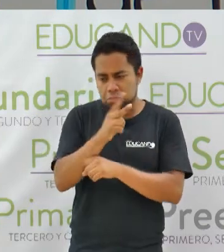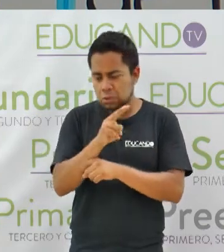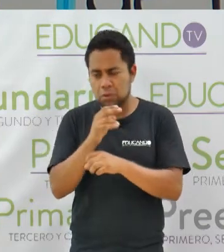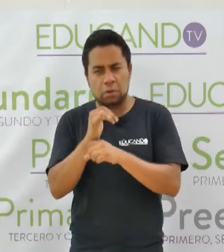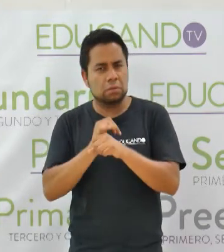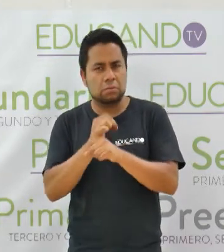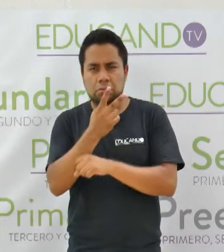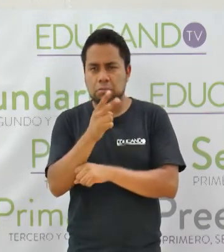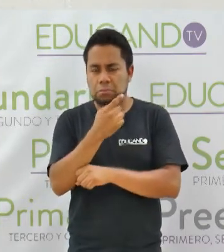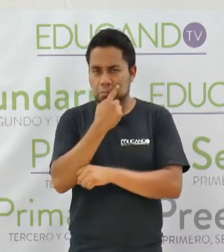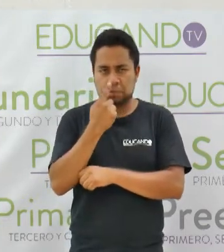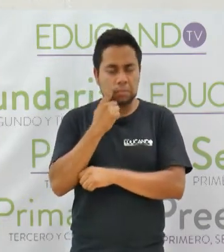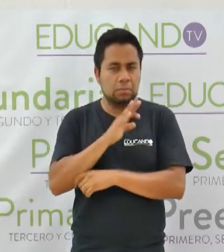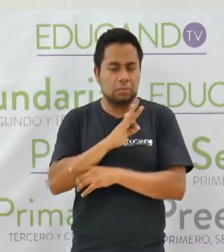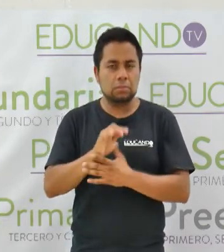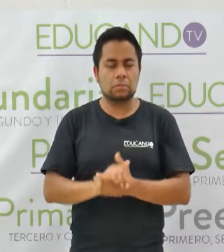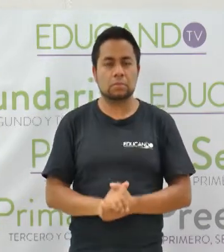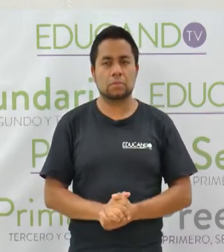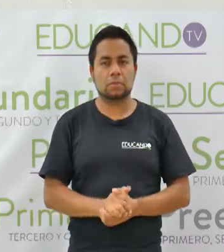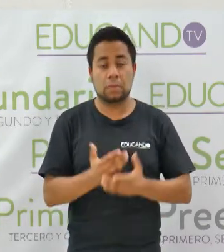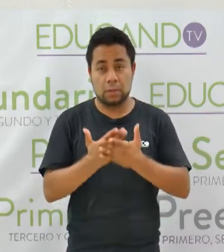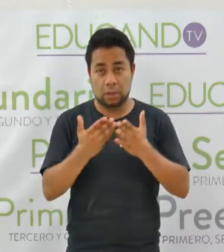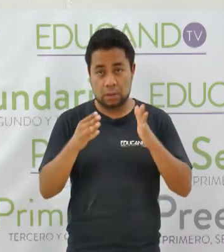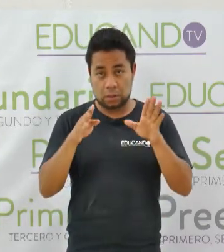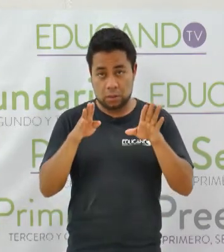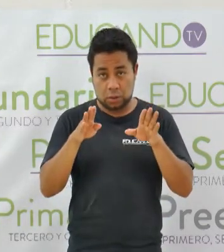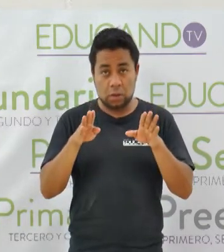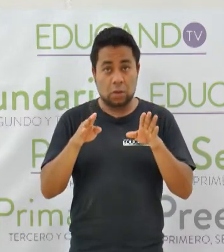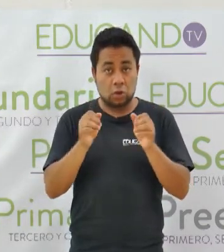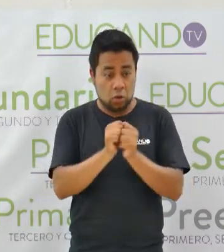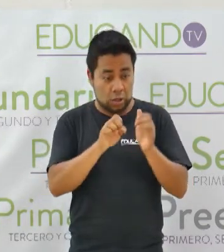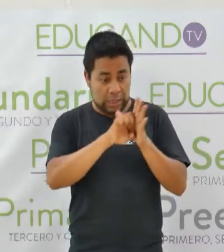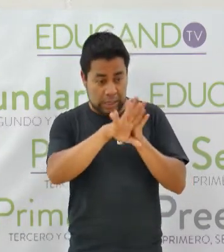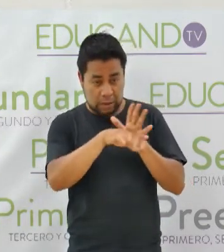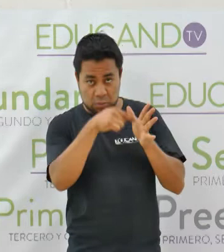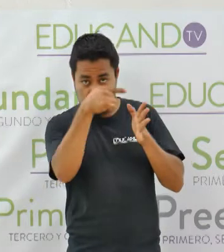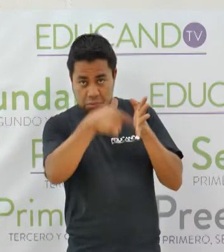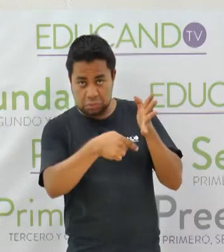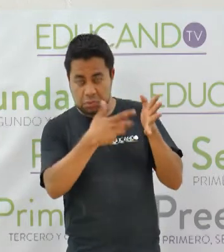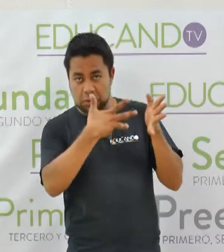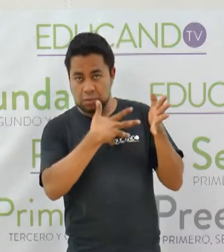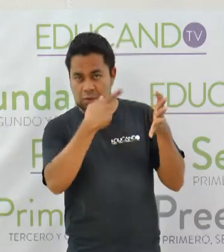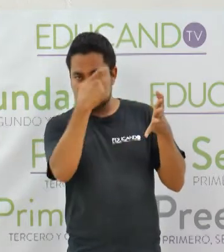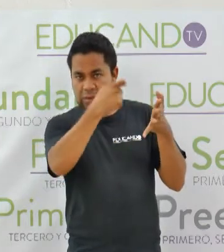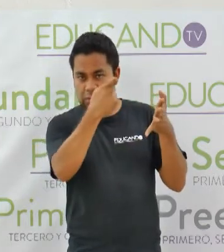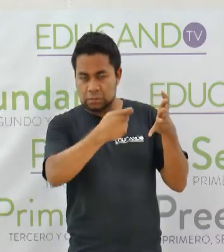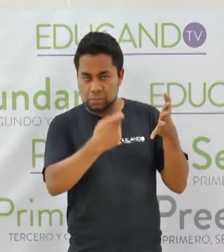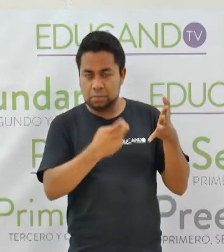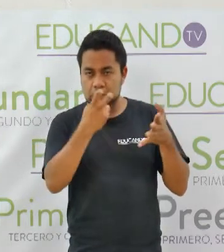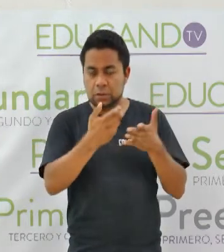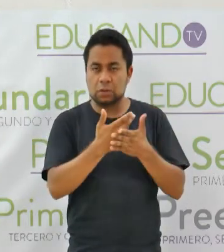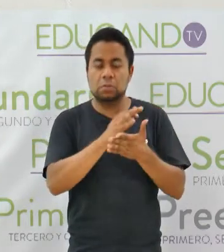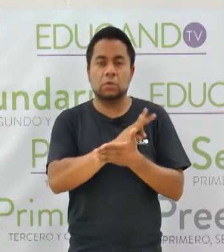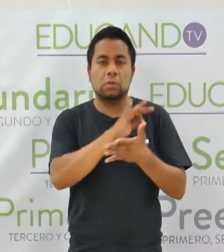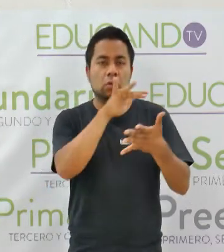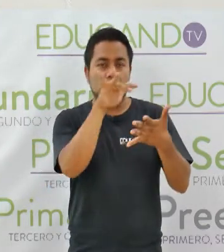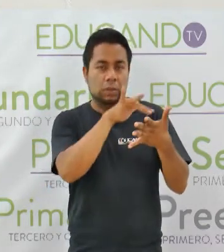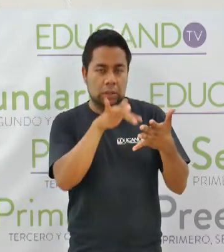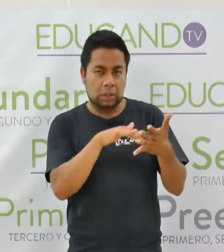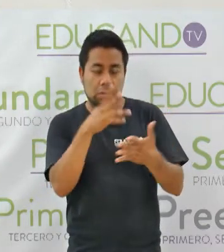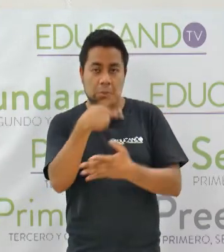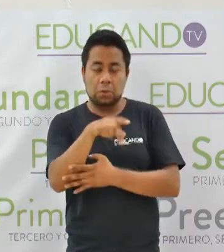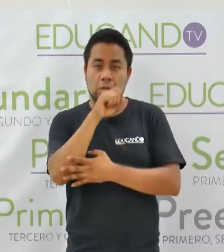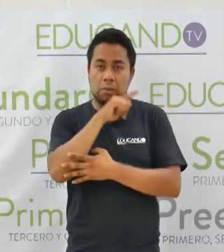dichas investigaciones. Vamos ahora con los ejemplos que tenemos acá, y estos ejemplos vamos a leerlos,